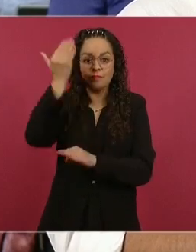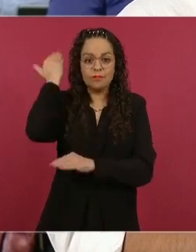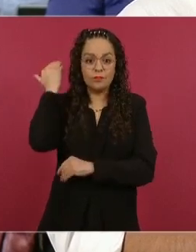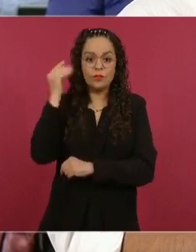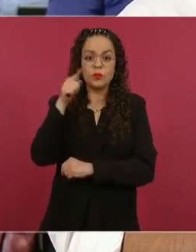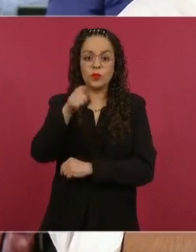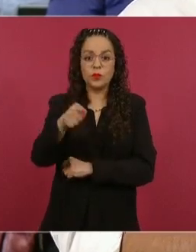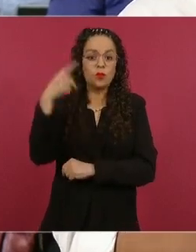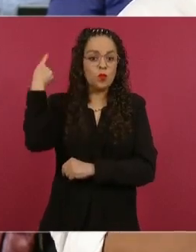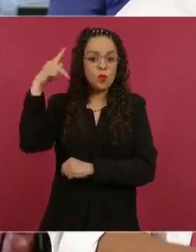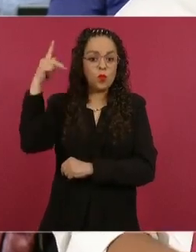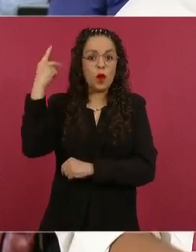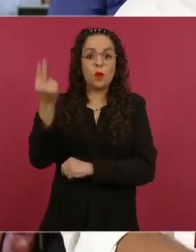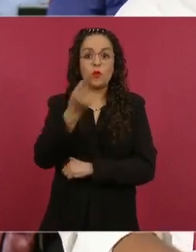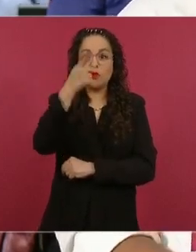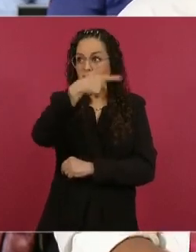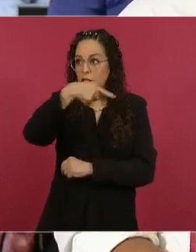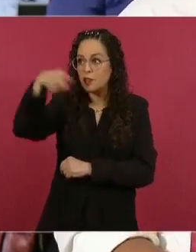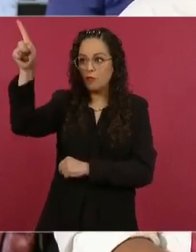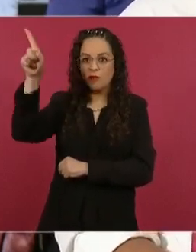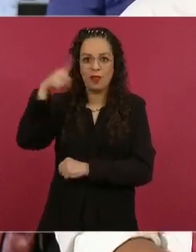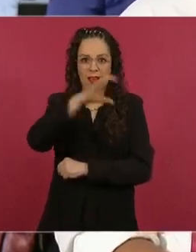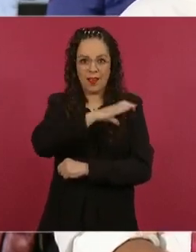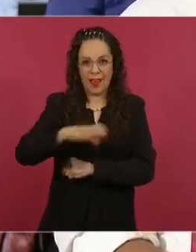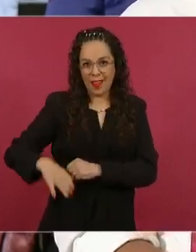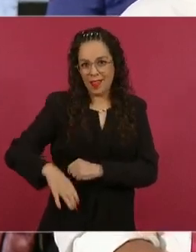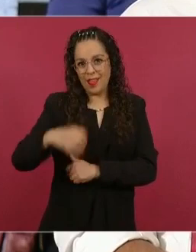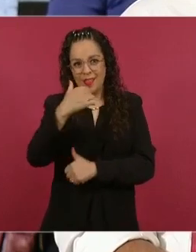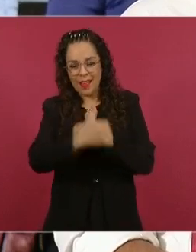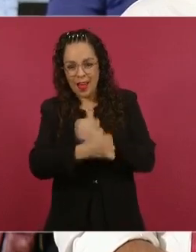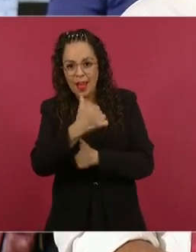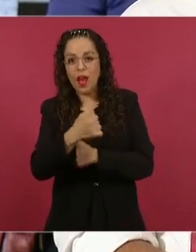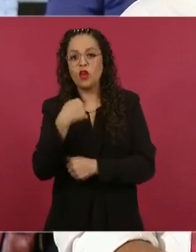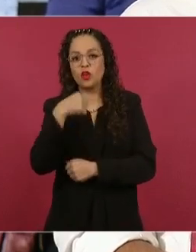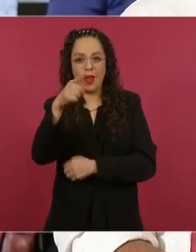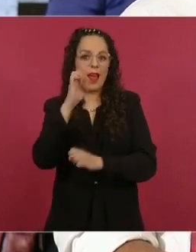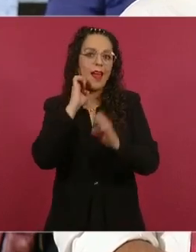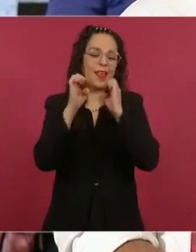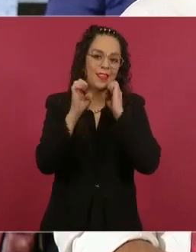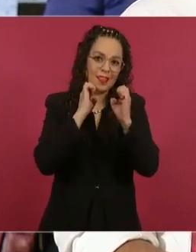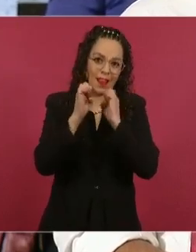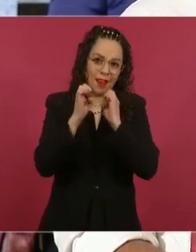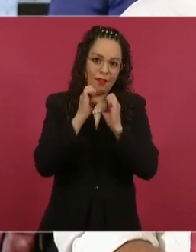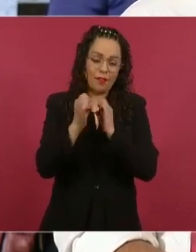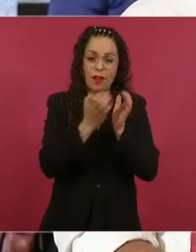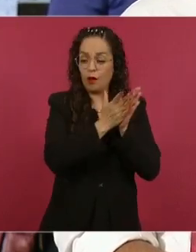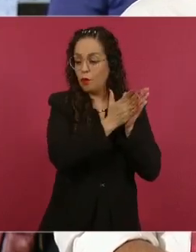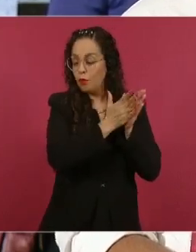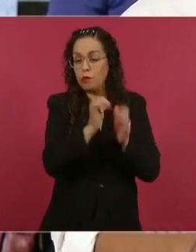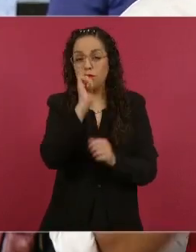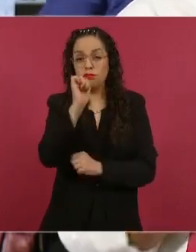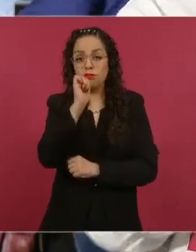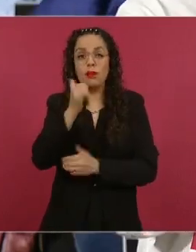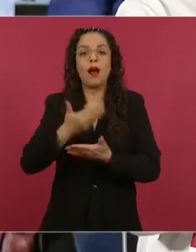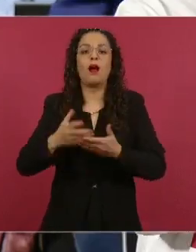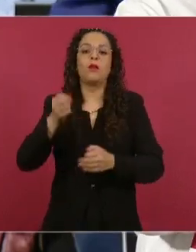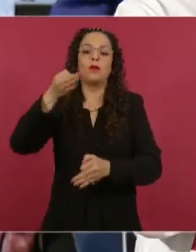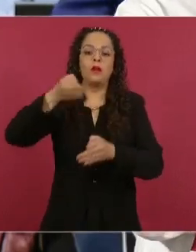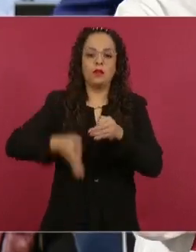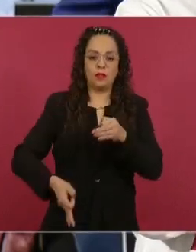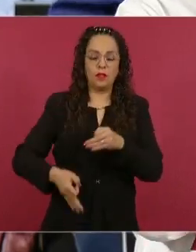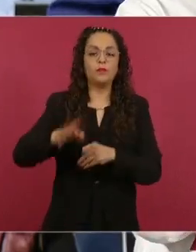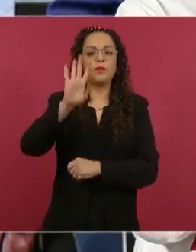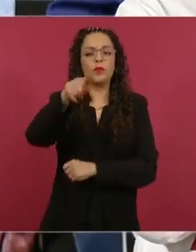campaña allá en Puebla. Presidente, primero agradecer esta parte que ayer mencionó sobre el tema